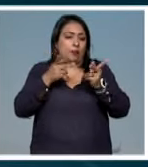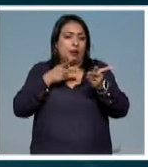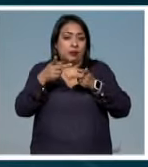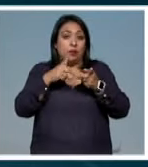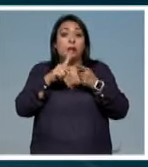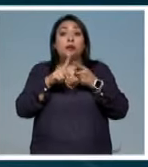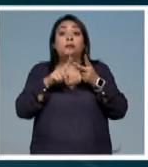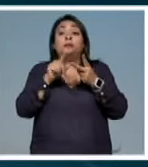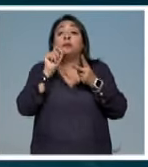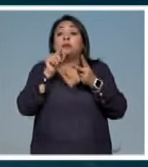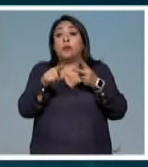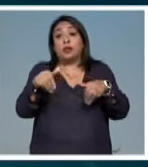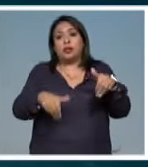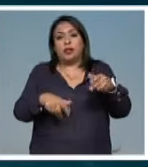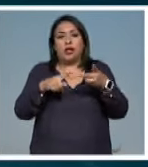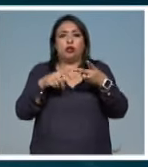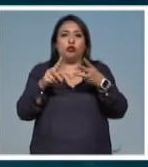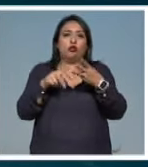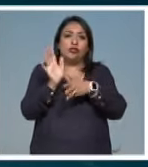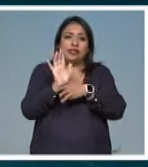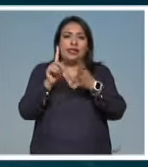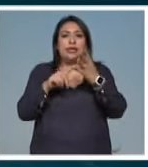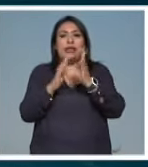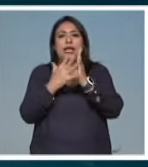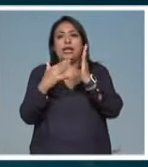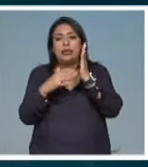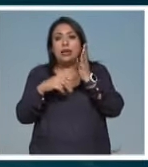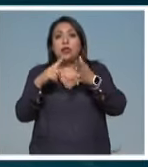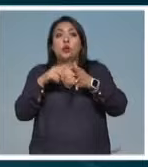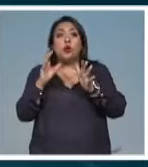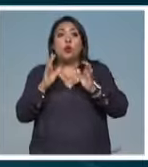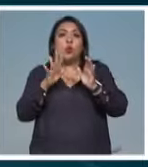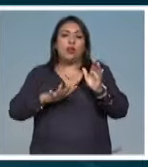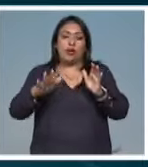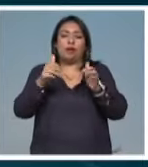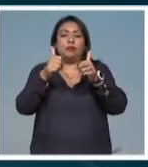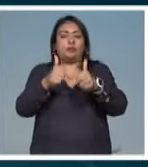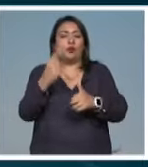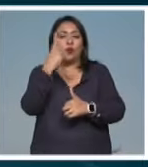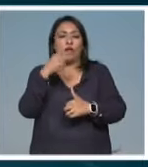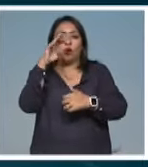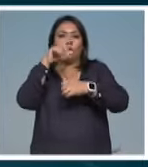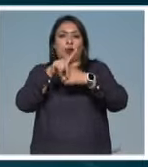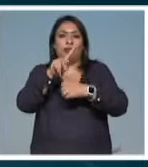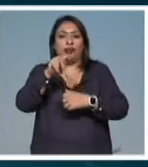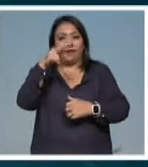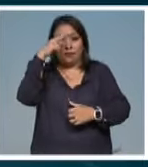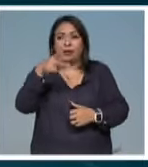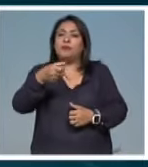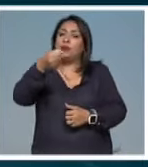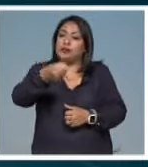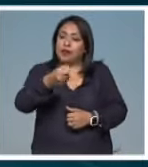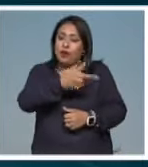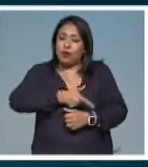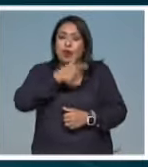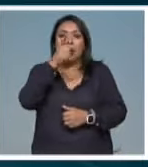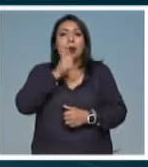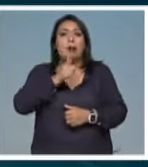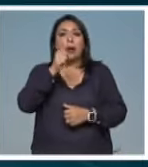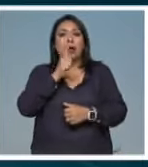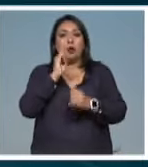preparado. Además, teatro, cine, literatura, medio ambiente. Quédense en la Hora Cultural de la Televisión Mexicana. Saludamos con mucho gusto a